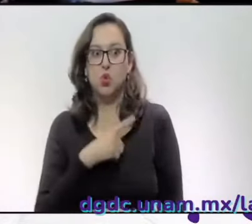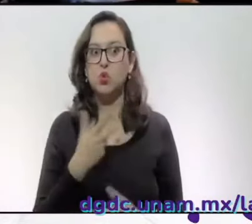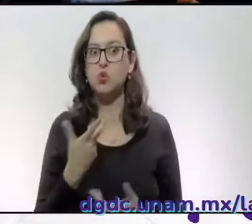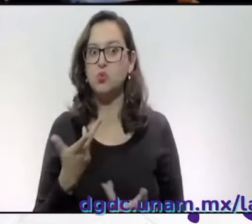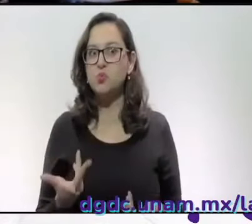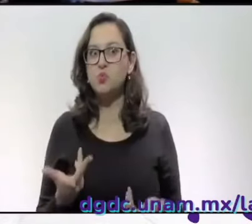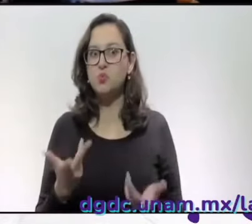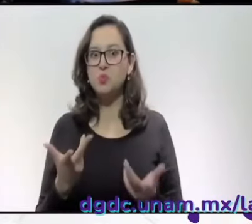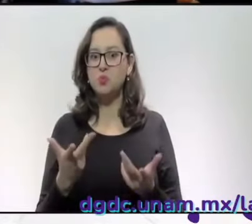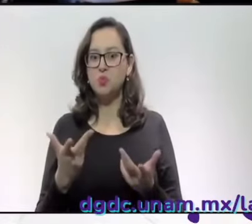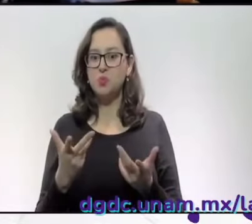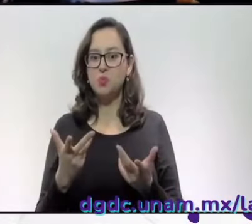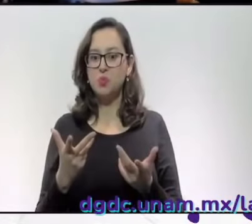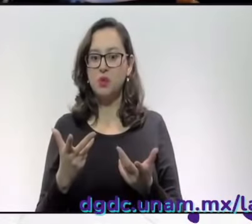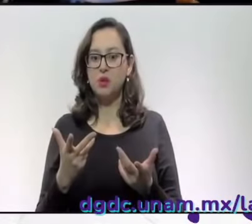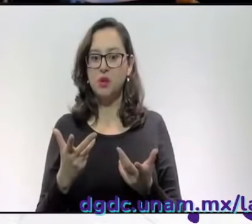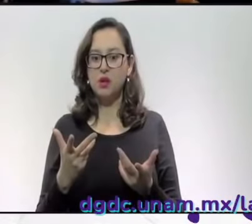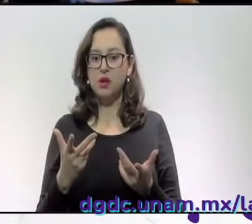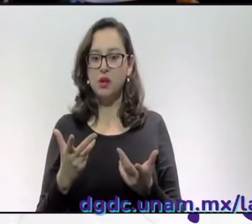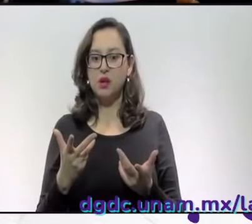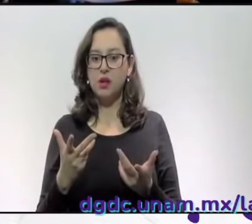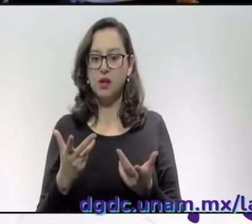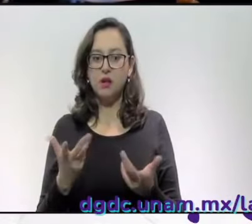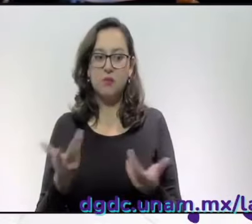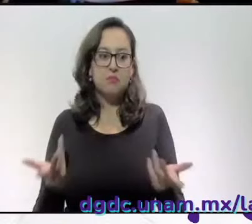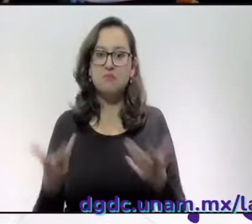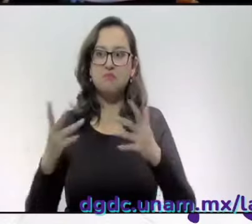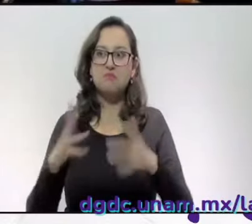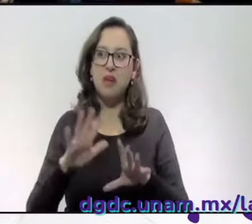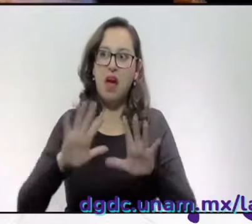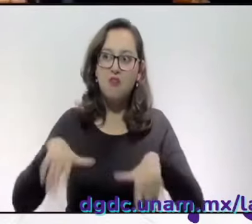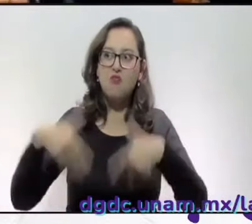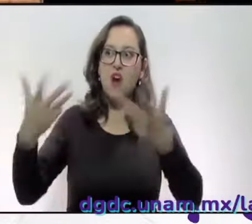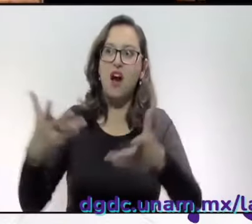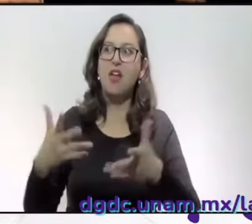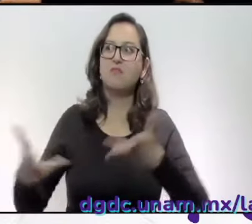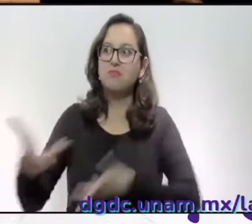por ejemplo, para ayudar con las vacunas y eso, pues, por desgracia, no es nuestro campo.